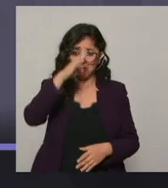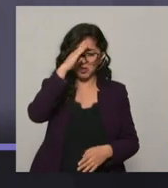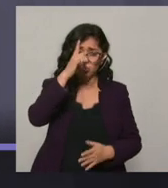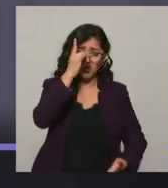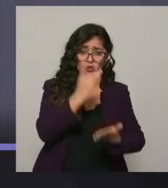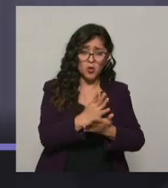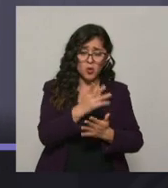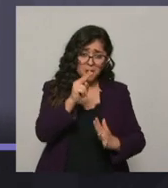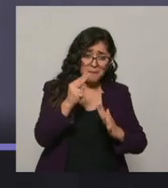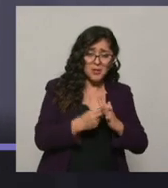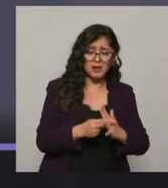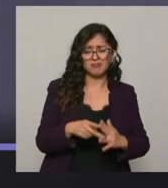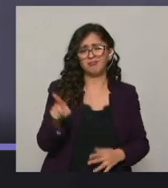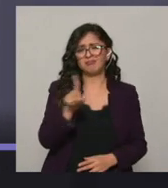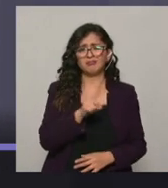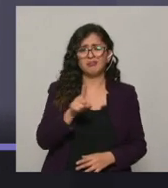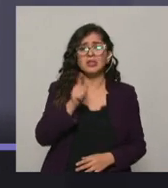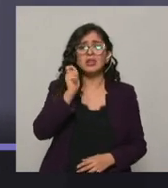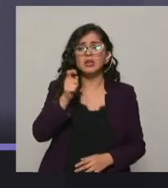te buscan